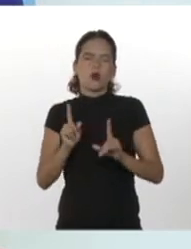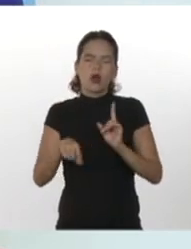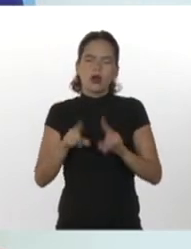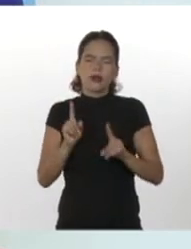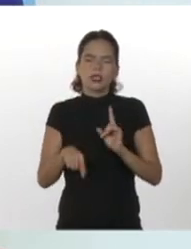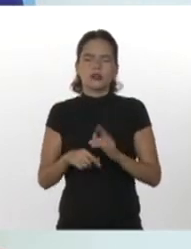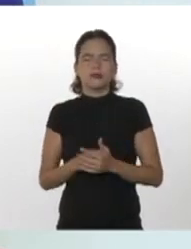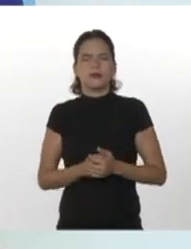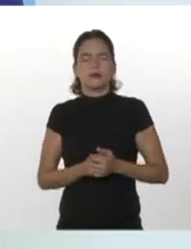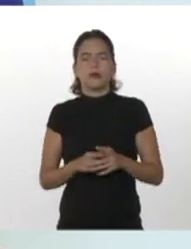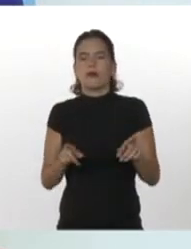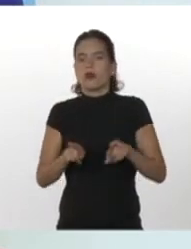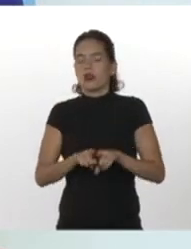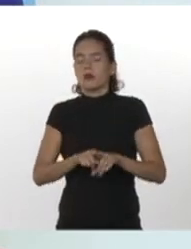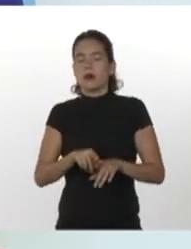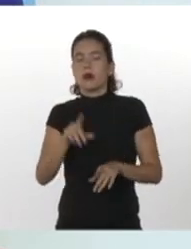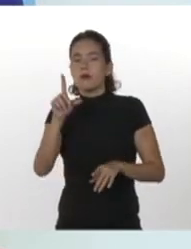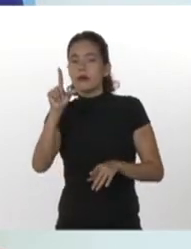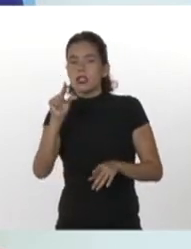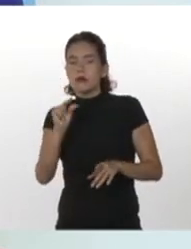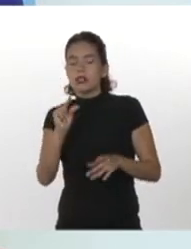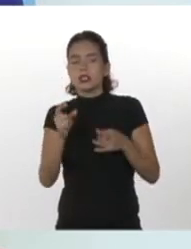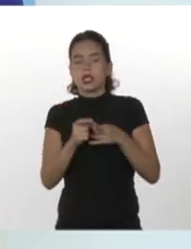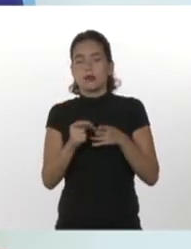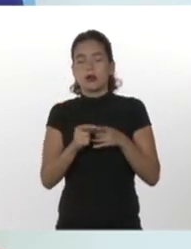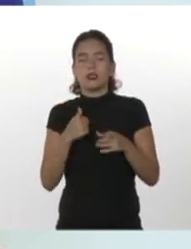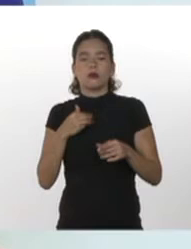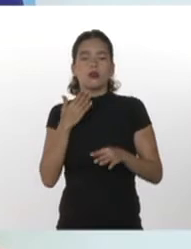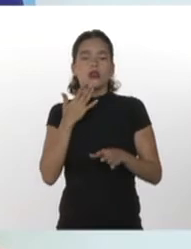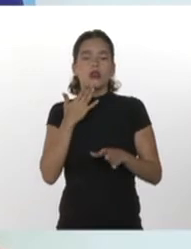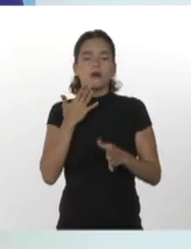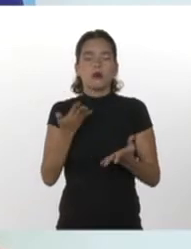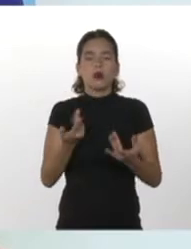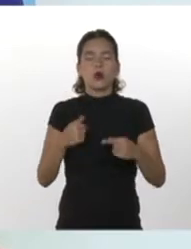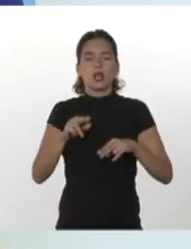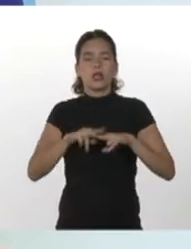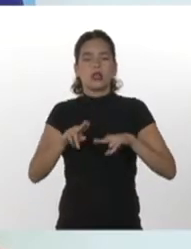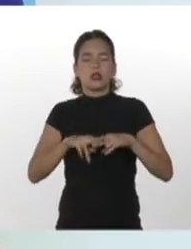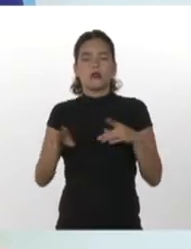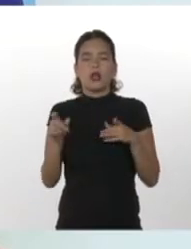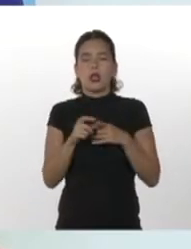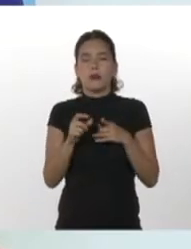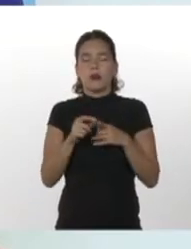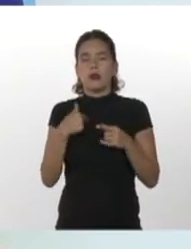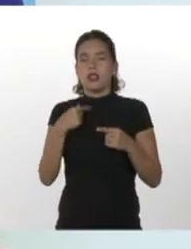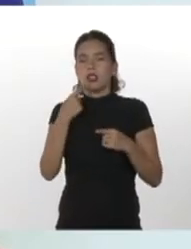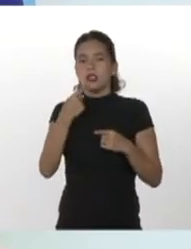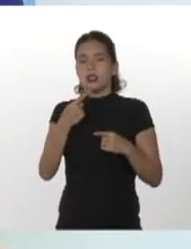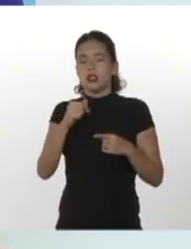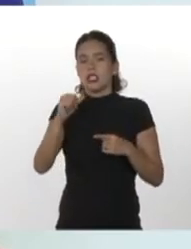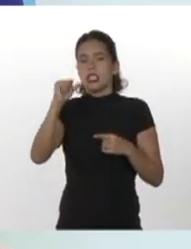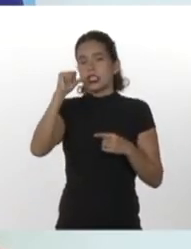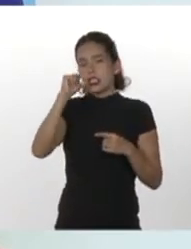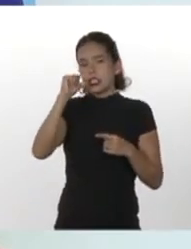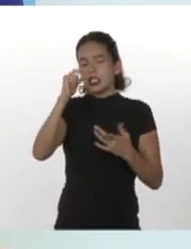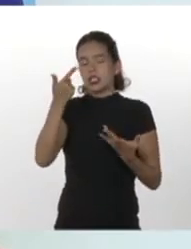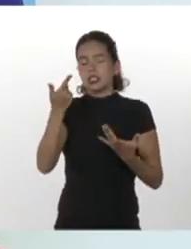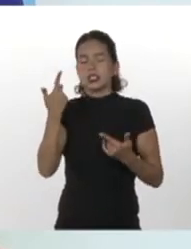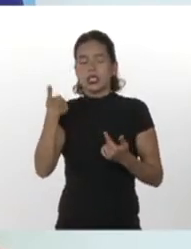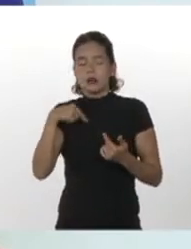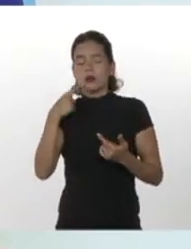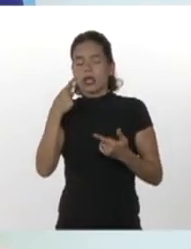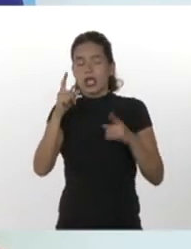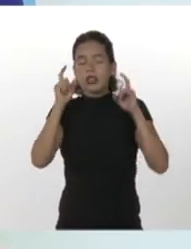ocasiones. Tampoco debemos minimizar la palabra. Si, por ejemplo, él a la palabra tetero le dice tete, debemos